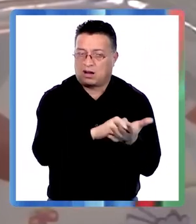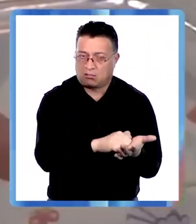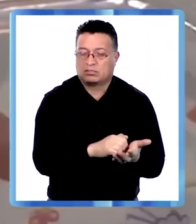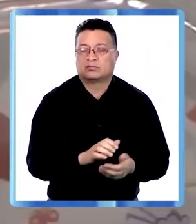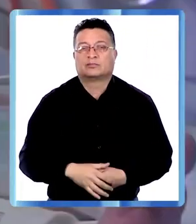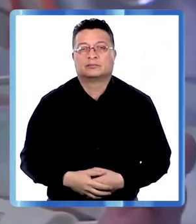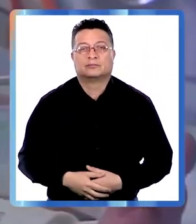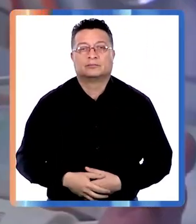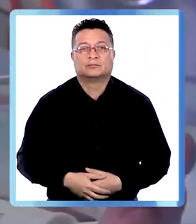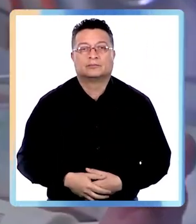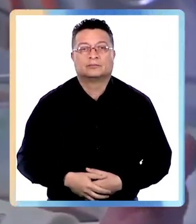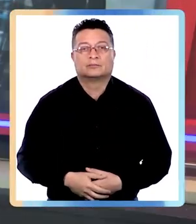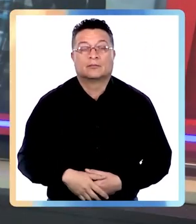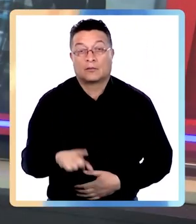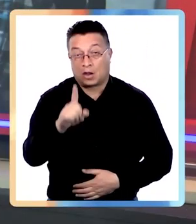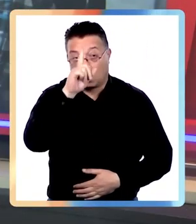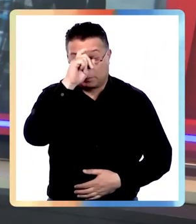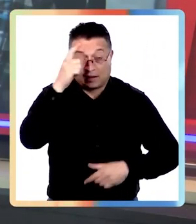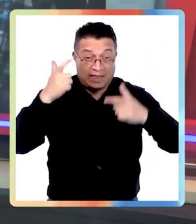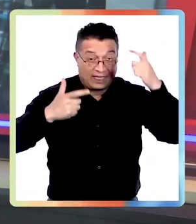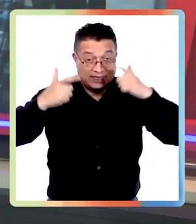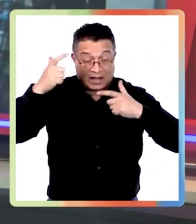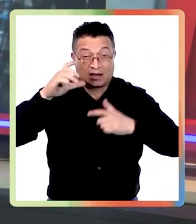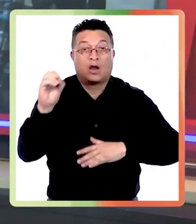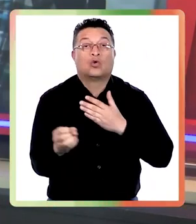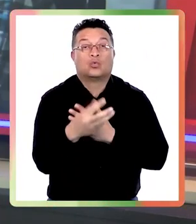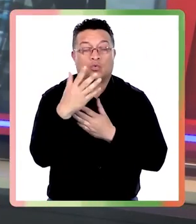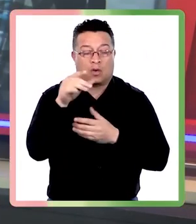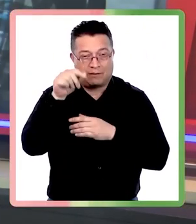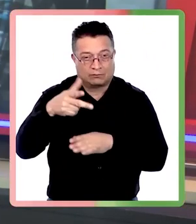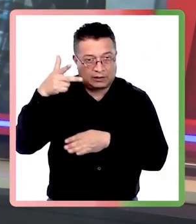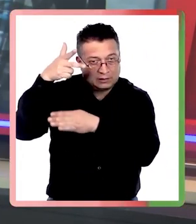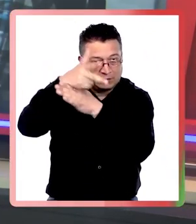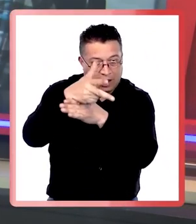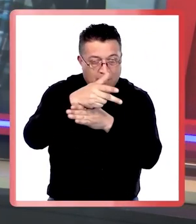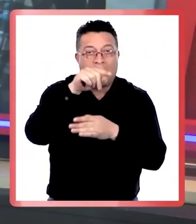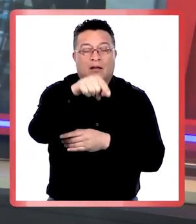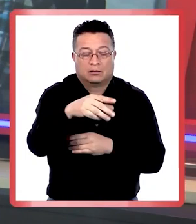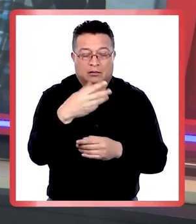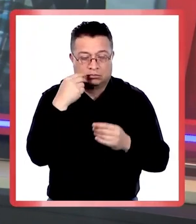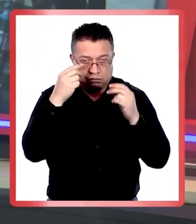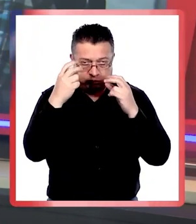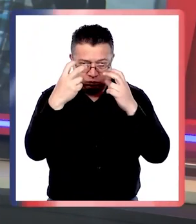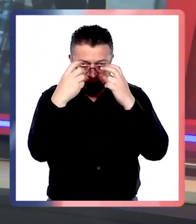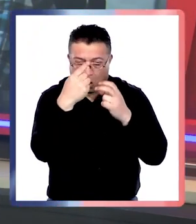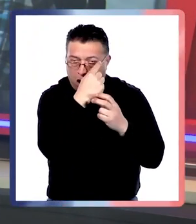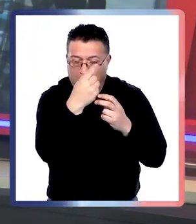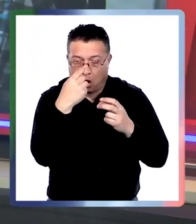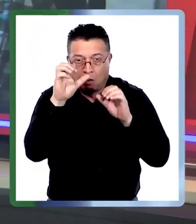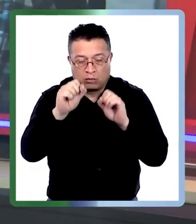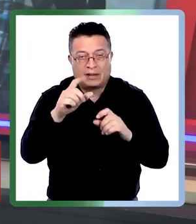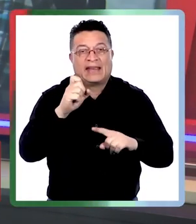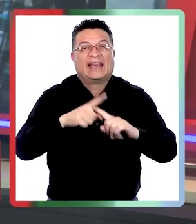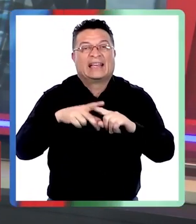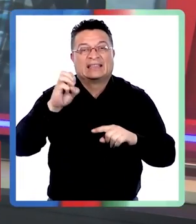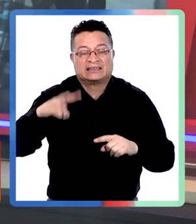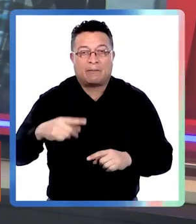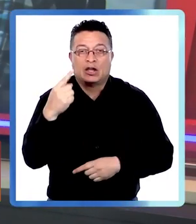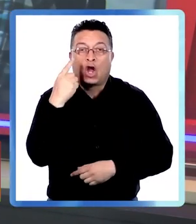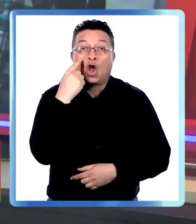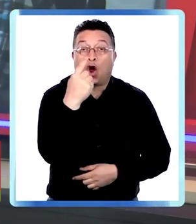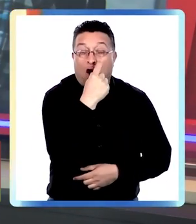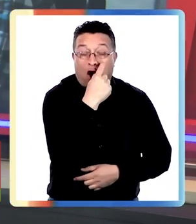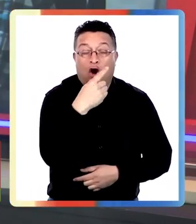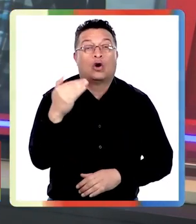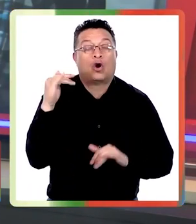Redes Asistenciales. El Hospital de Talca adquirió una nueva cámara portátil retinal de campo amplio que permitirá realizar examen